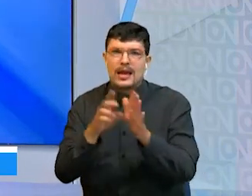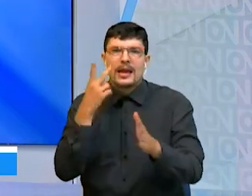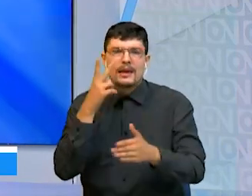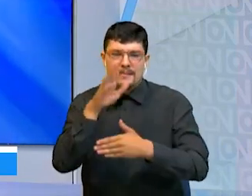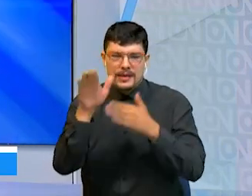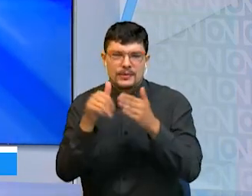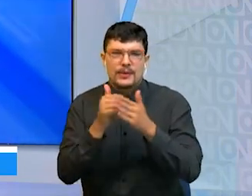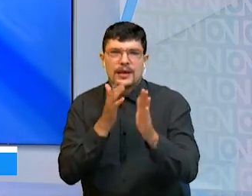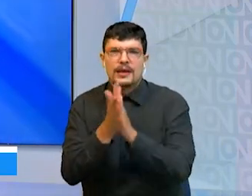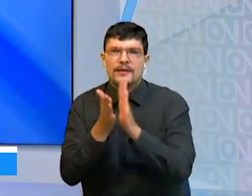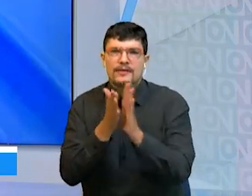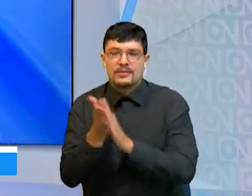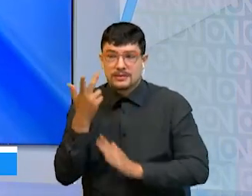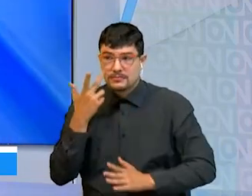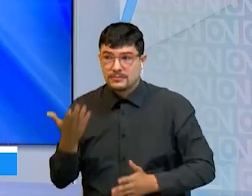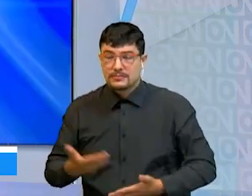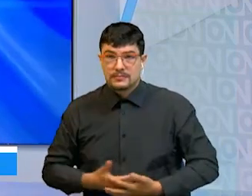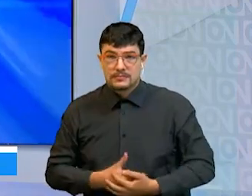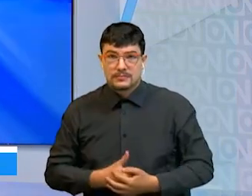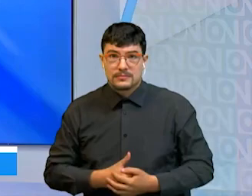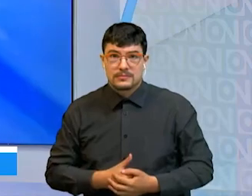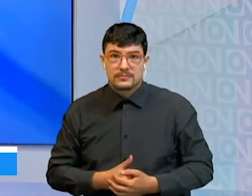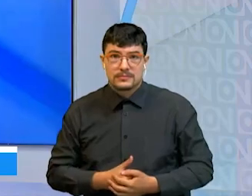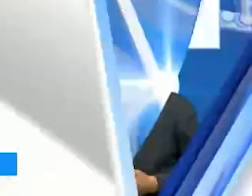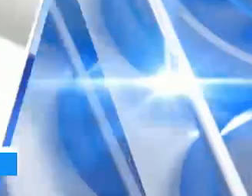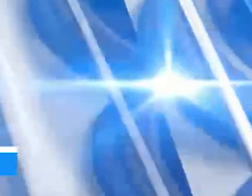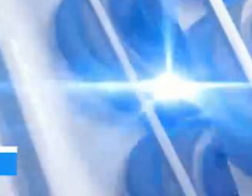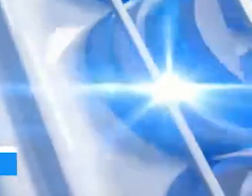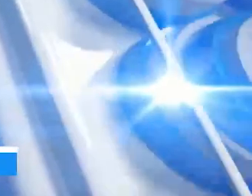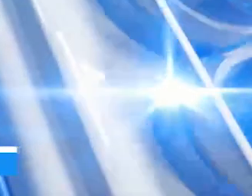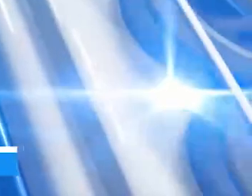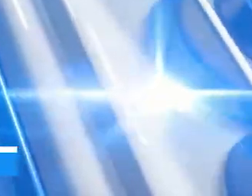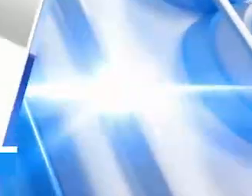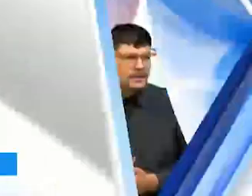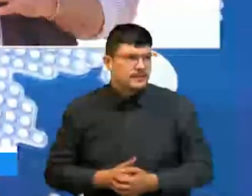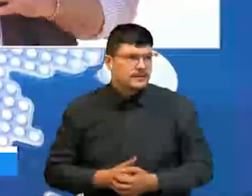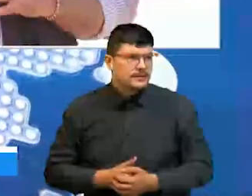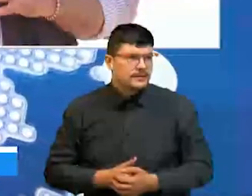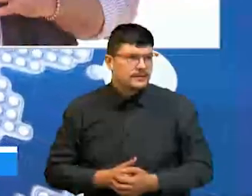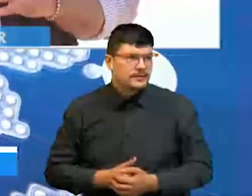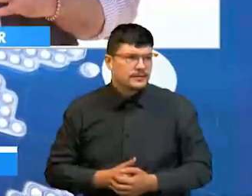detalles se tienen y qué entregaron las autoridades hasta el momento?